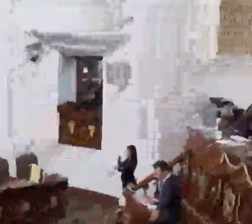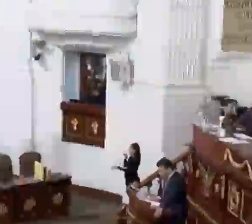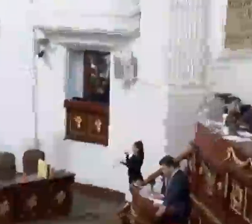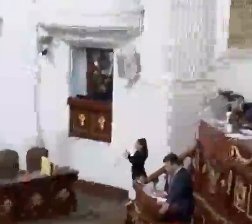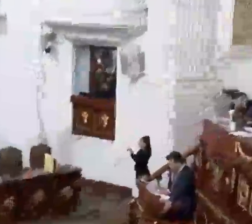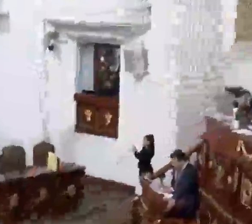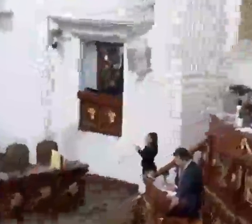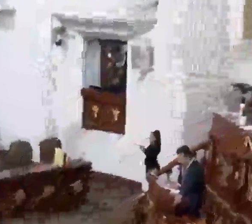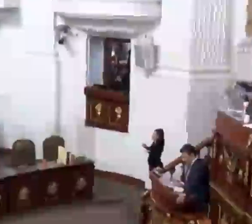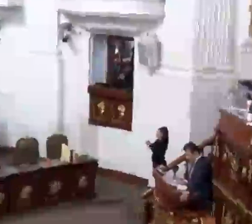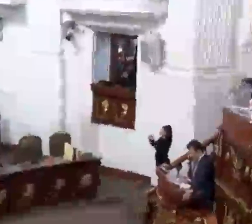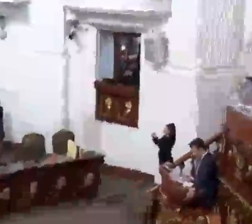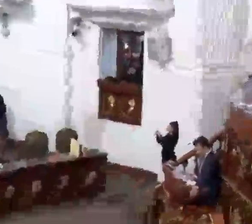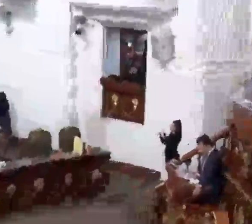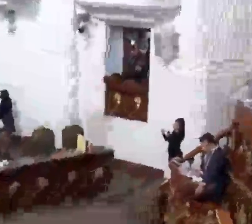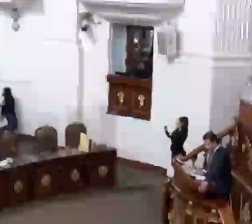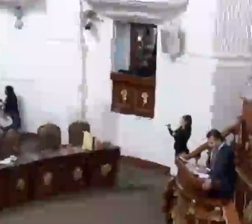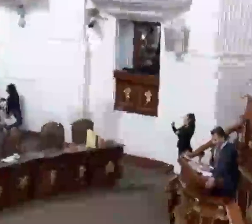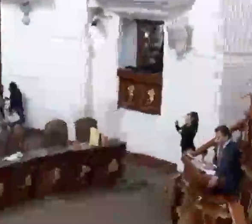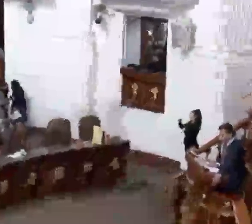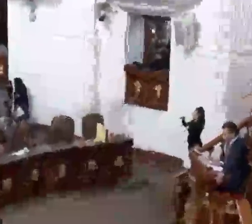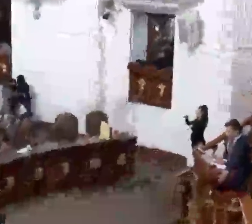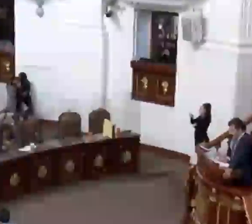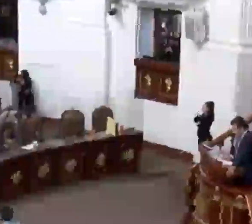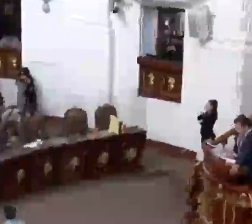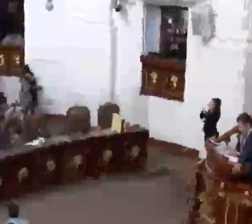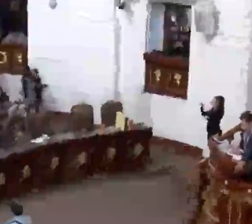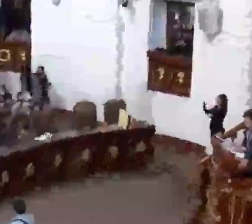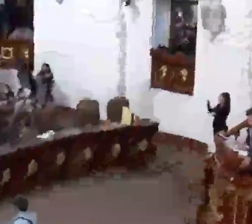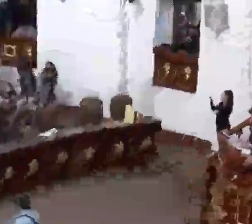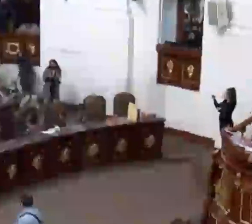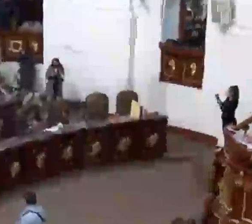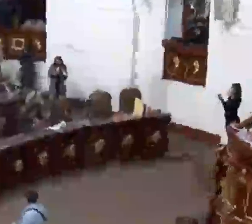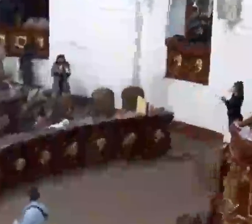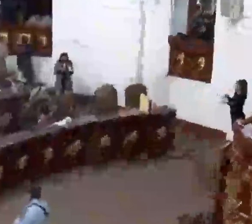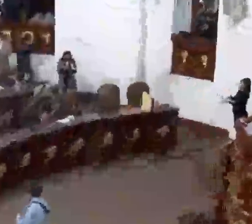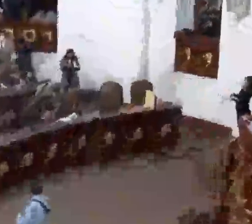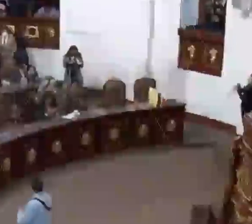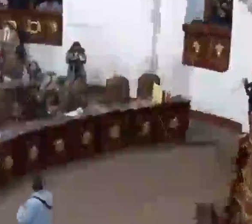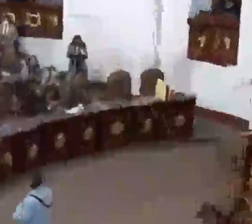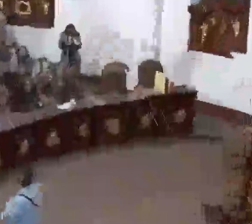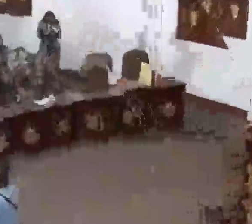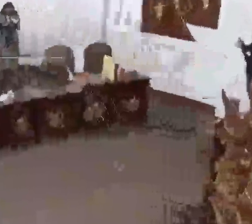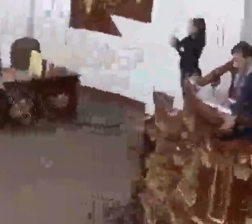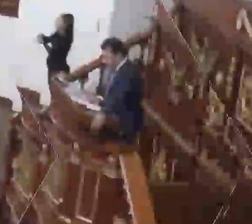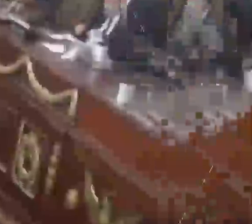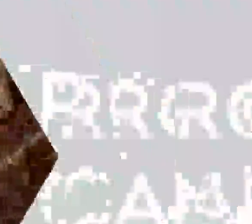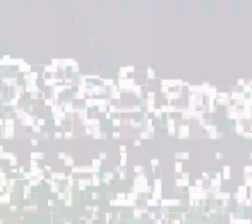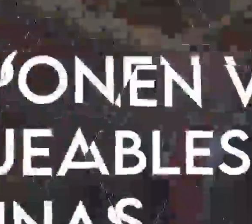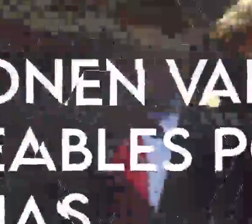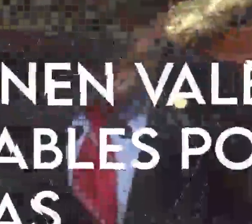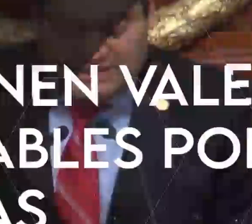residuos eléctricos o electrónicos que se han incrementado en un 21% desde el 2014.